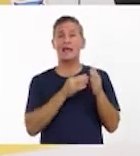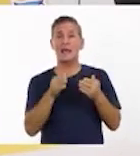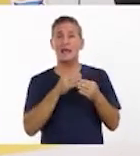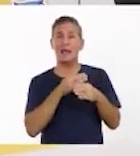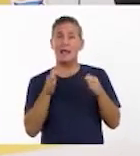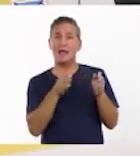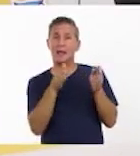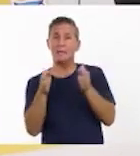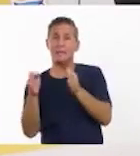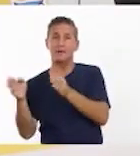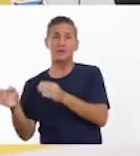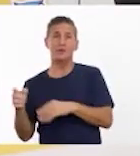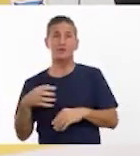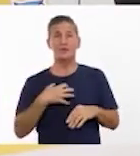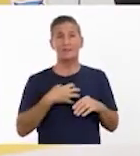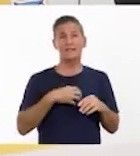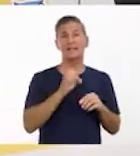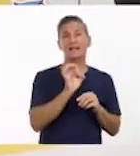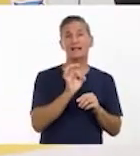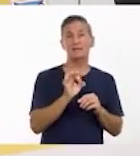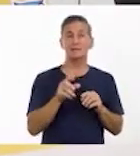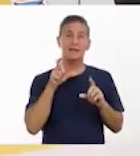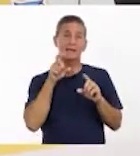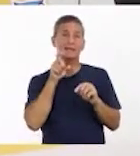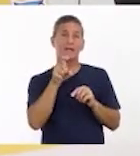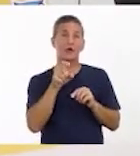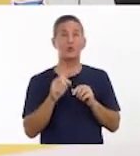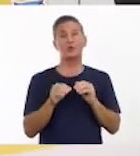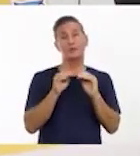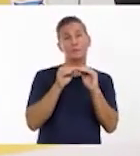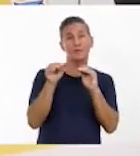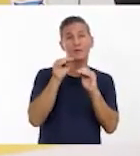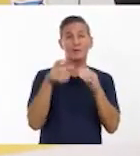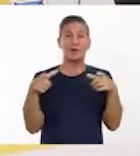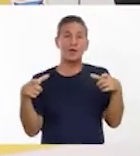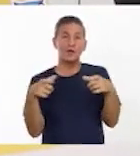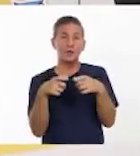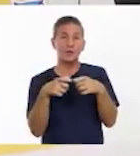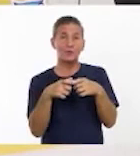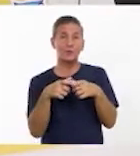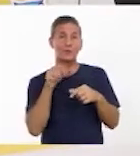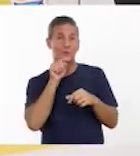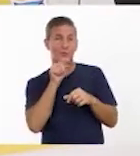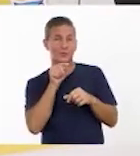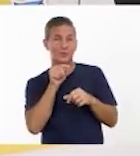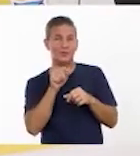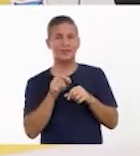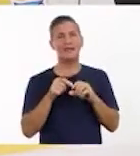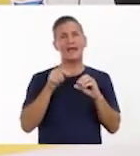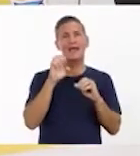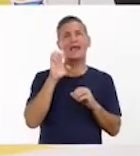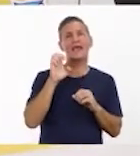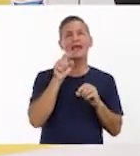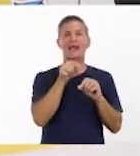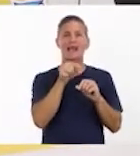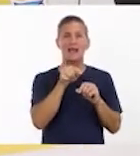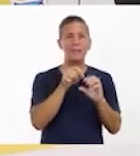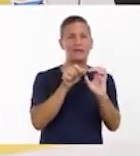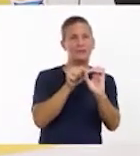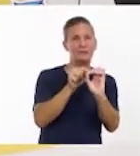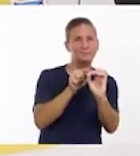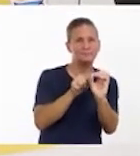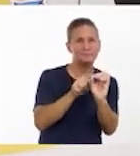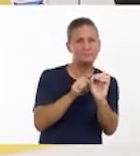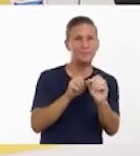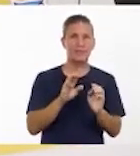la cantidad de electrones en este último nivel es el que indica el grupo en que se encuentra el elemento.